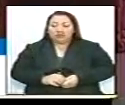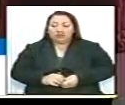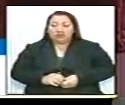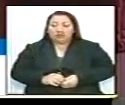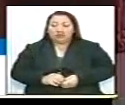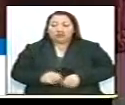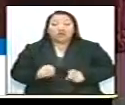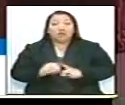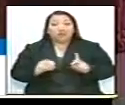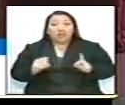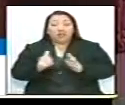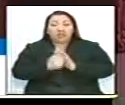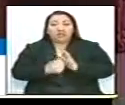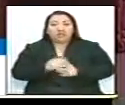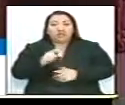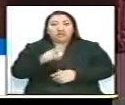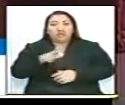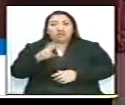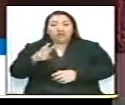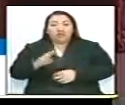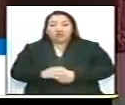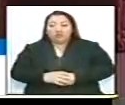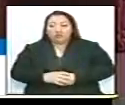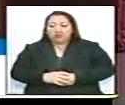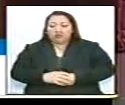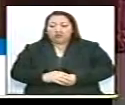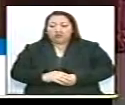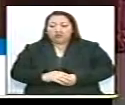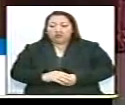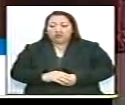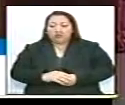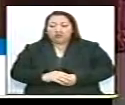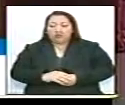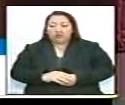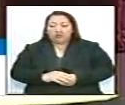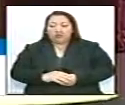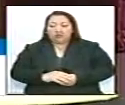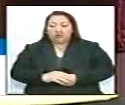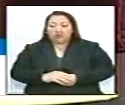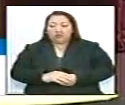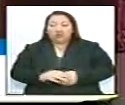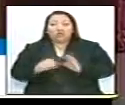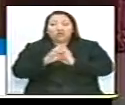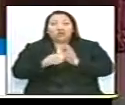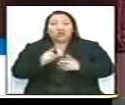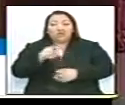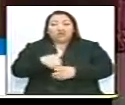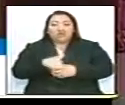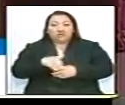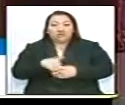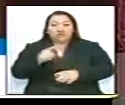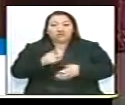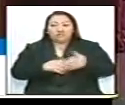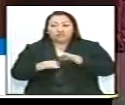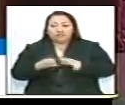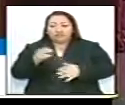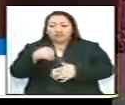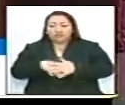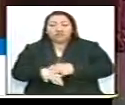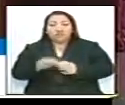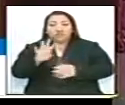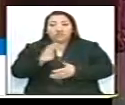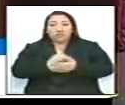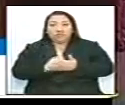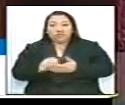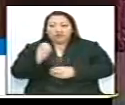Pero el artículo 134 de la Constitución dice: dichas elecciones se realizan dentro de los